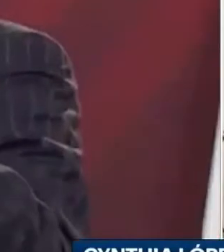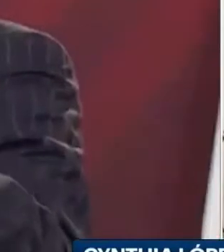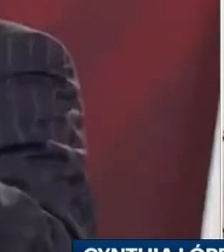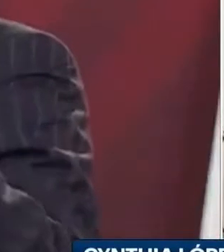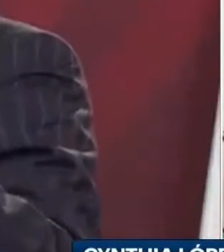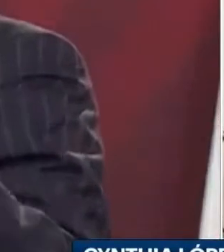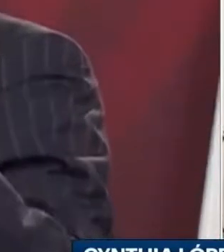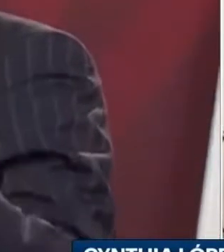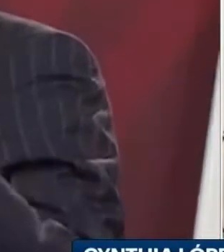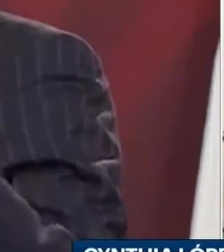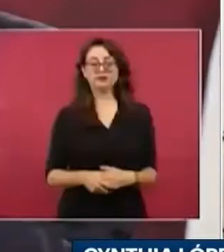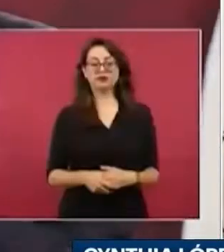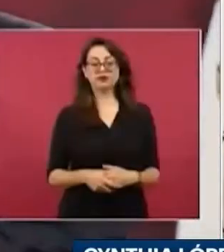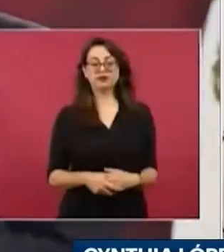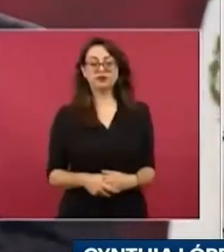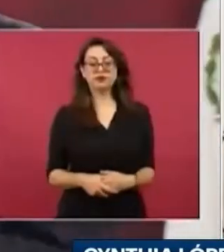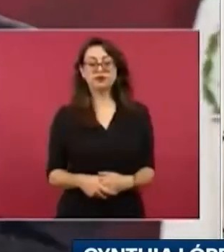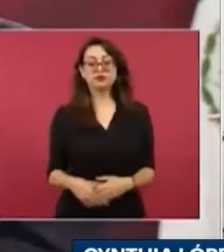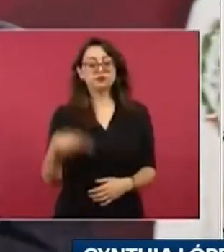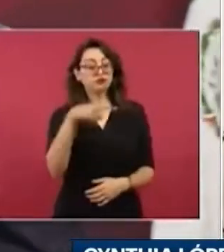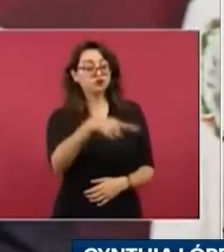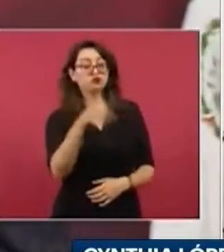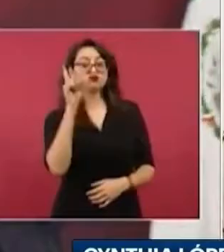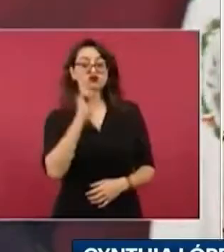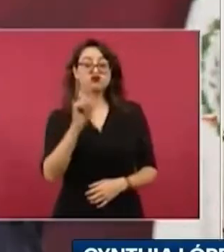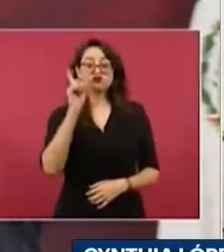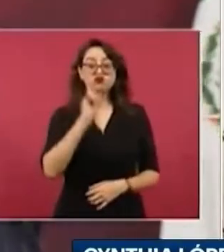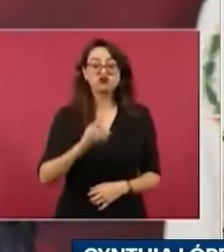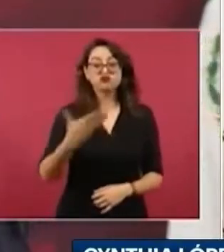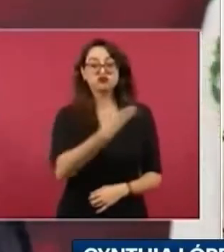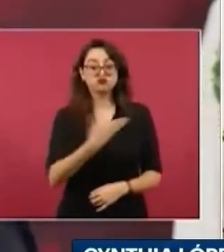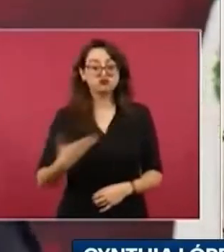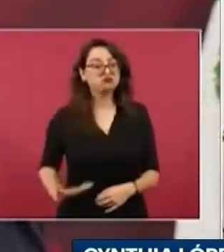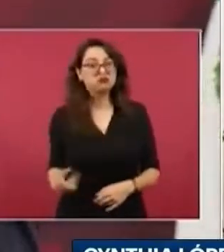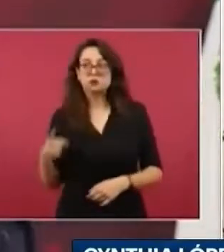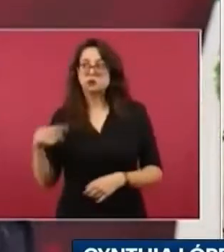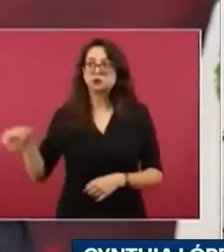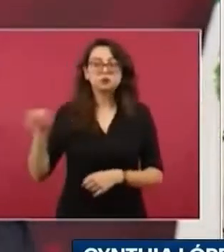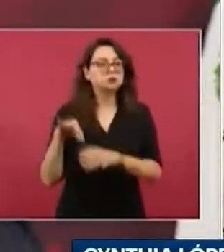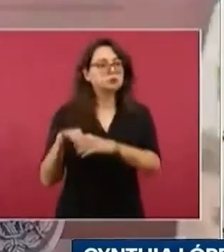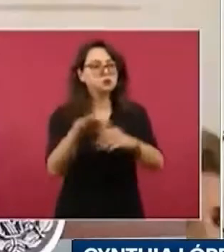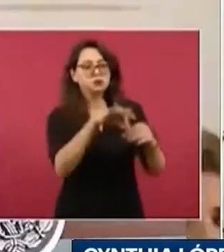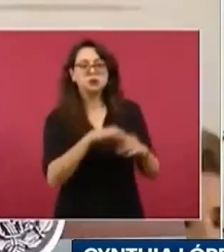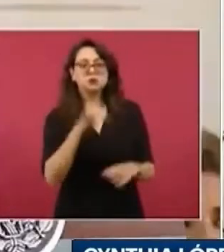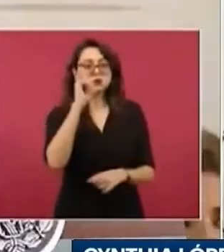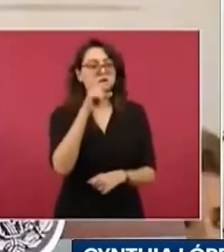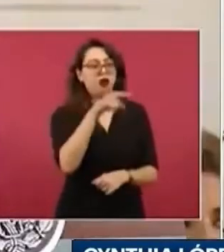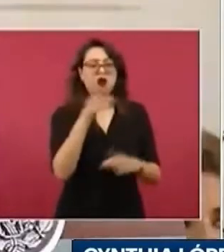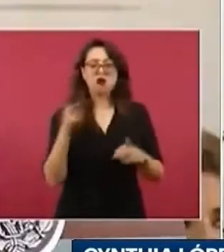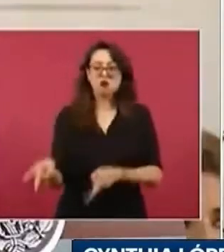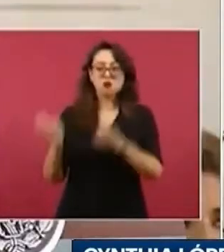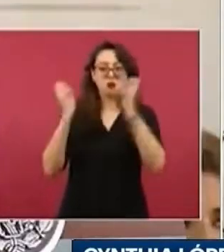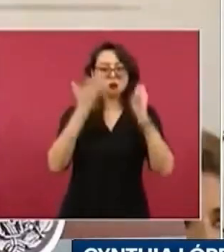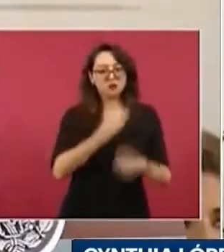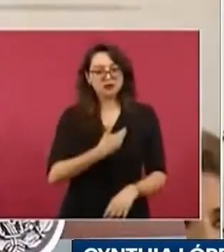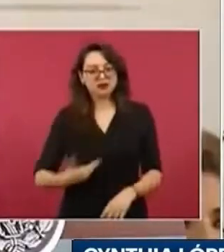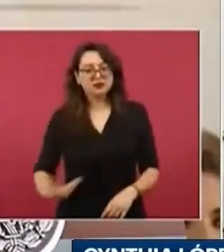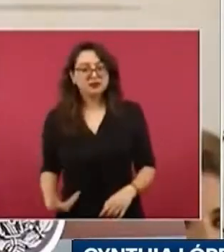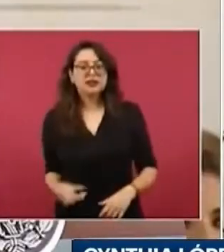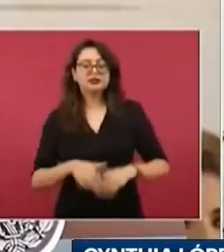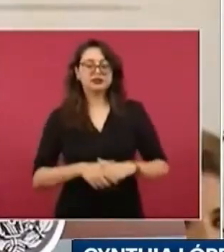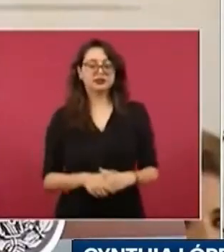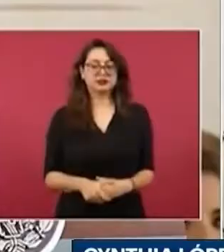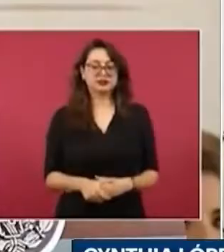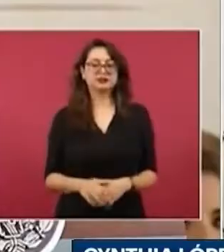y que no sea a contentillo de un presidente que quiera el no entregar la presidencia porque no está de acuerdo con el gobierno. Creo